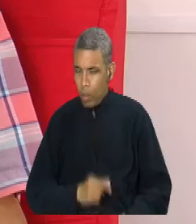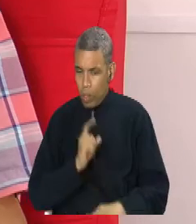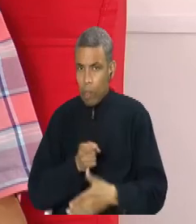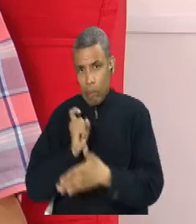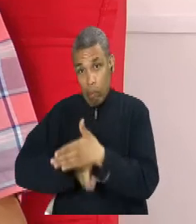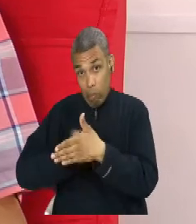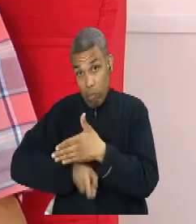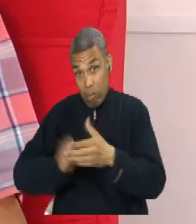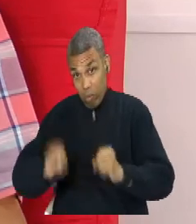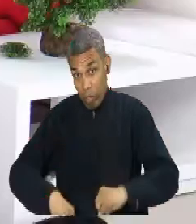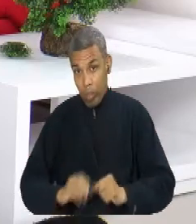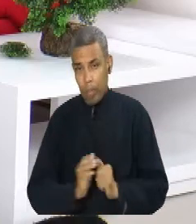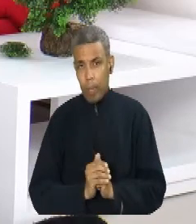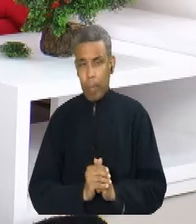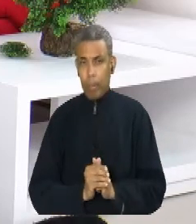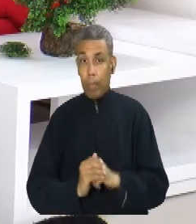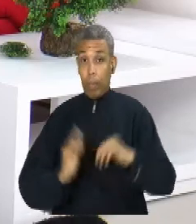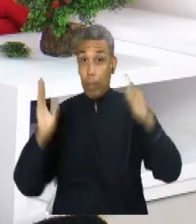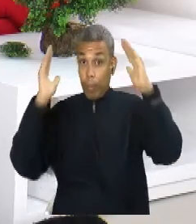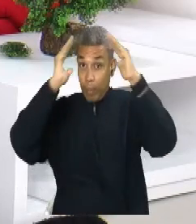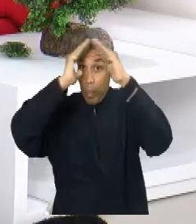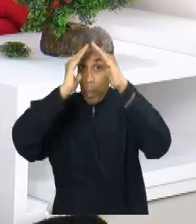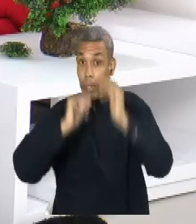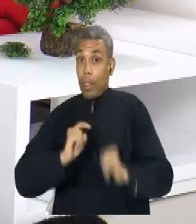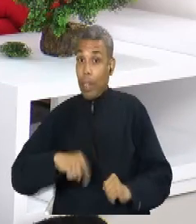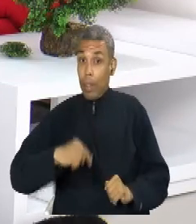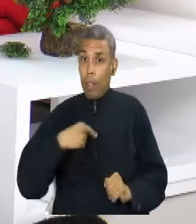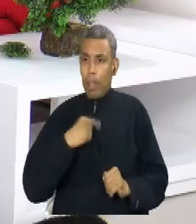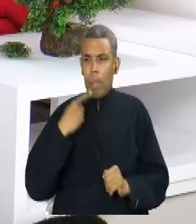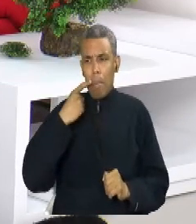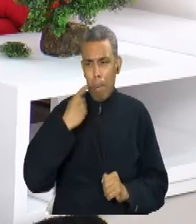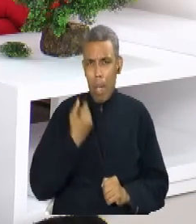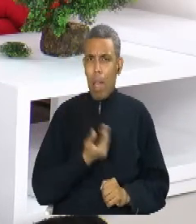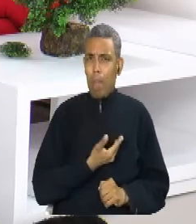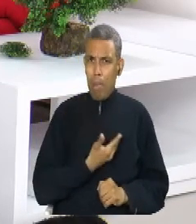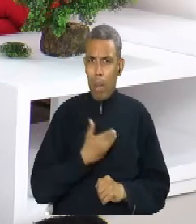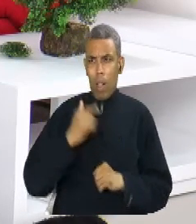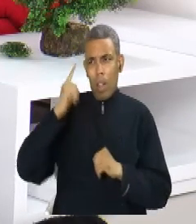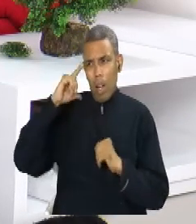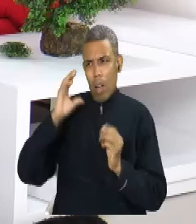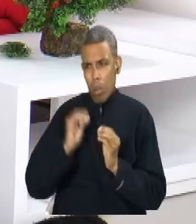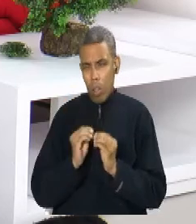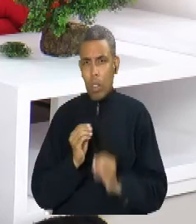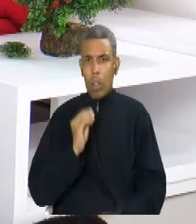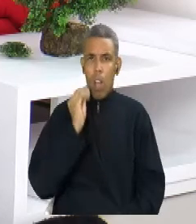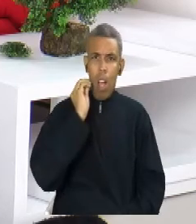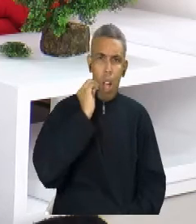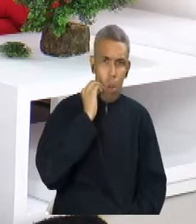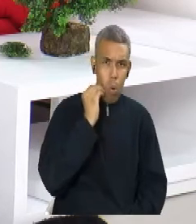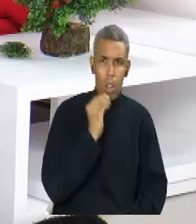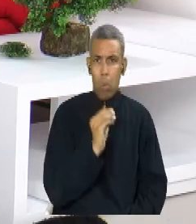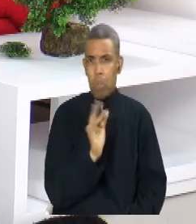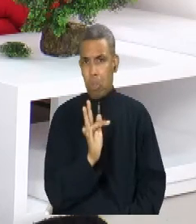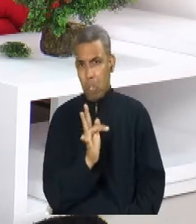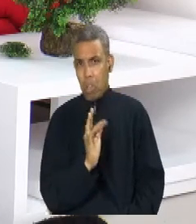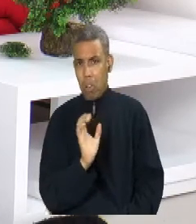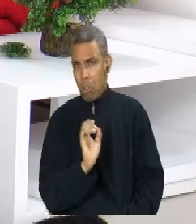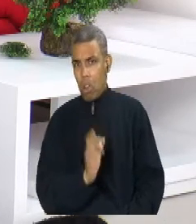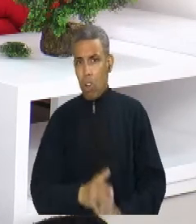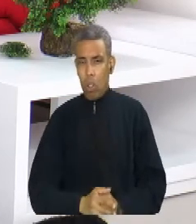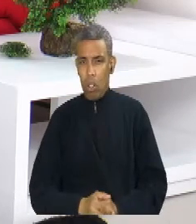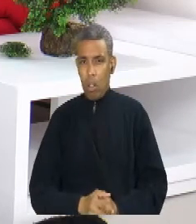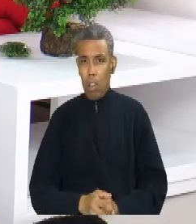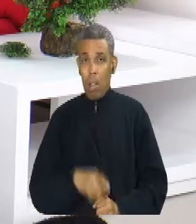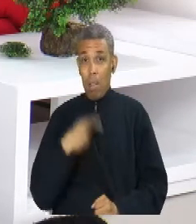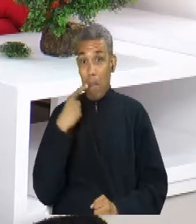también en casa ponerse de acuerdo entre todos los entre los abuelos los tíos etcétera que cuando la